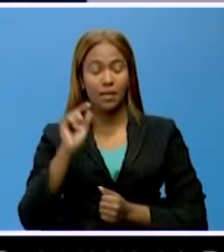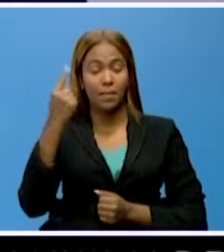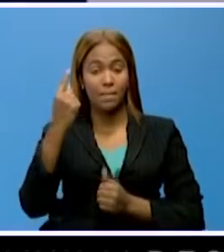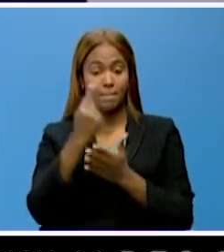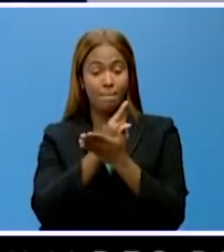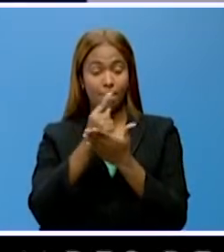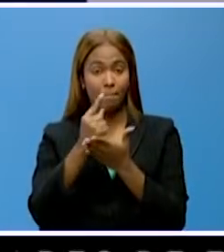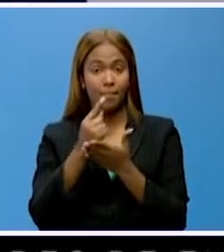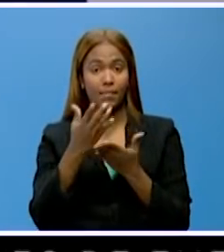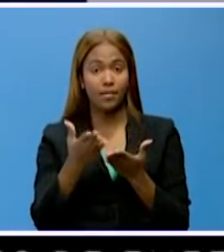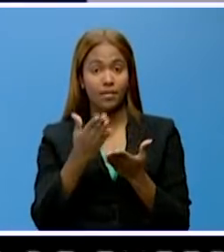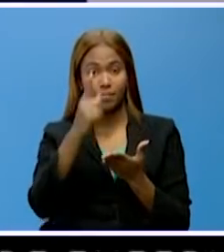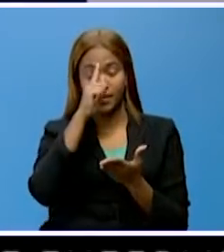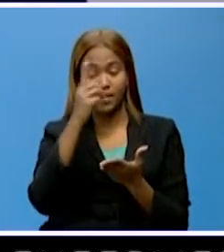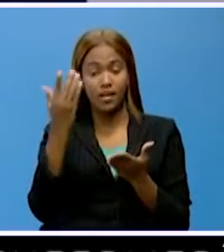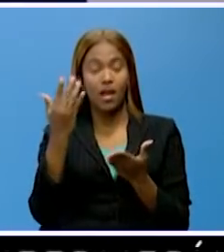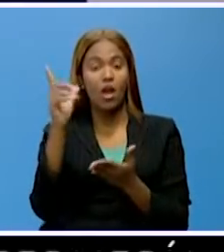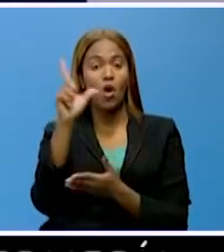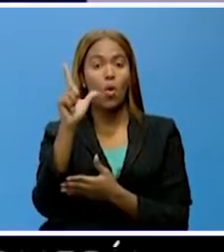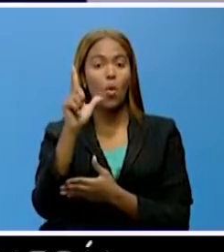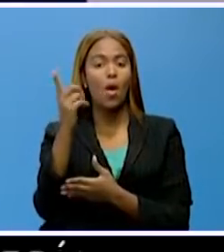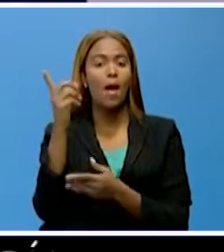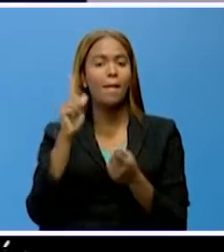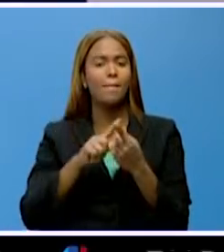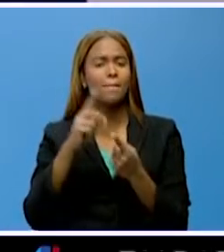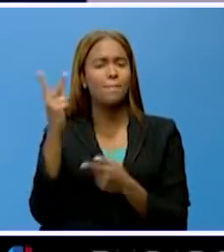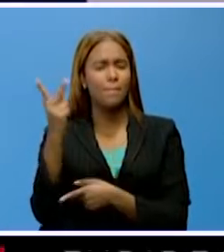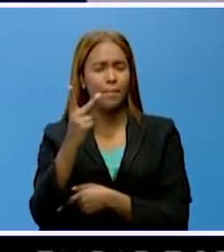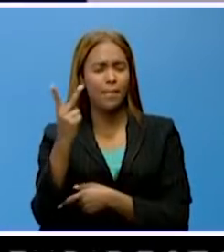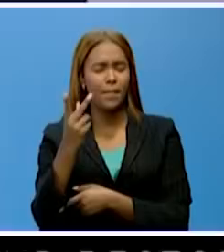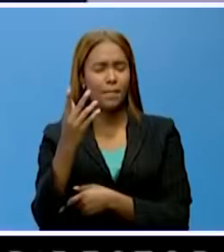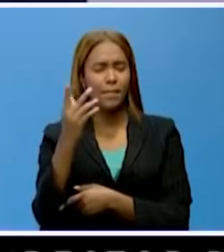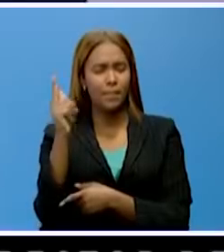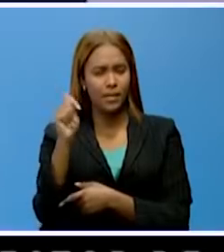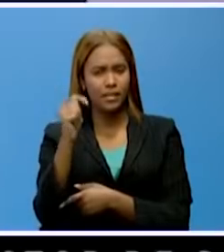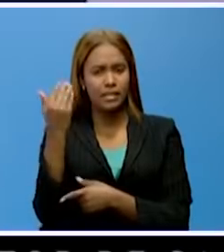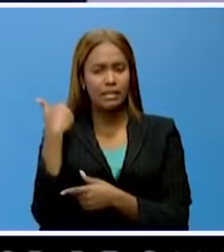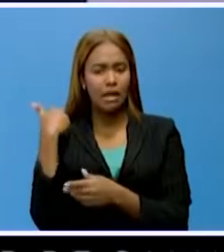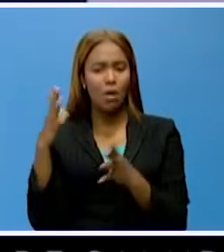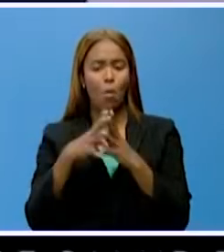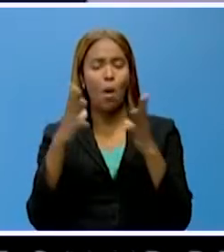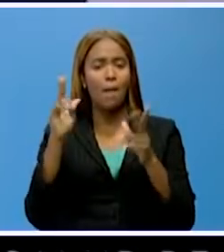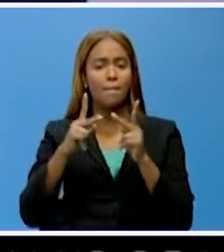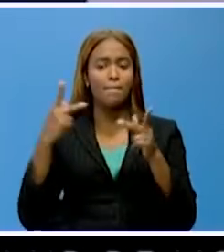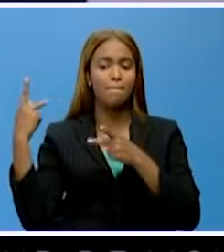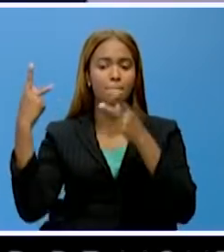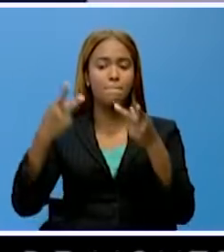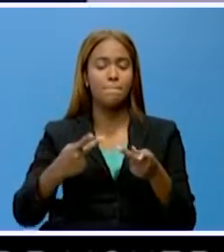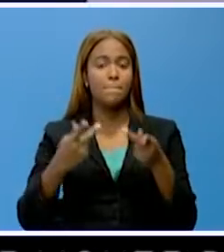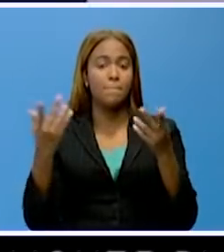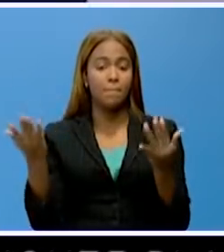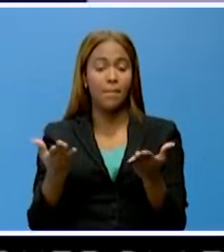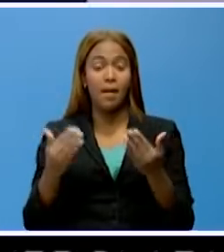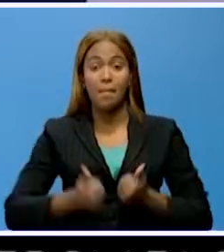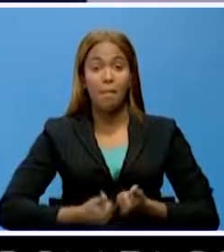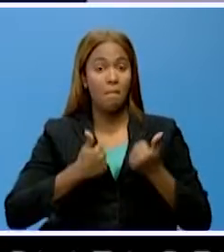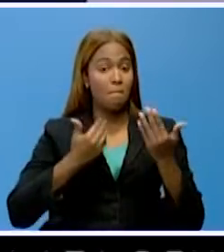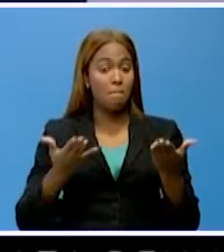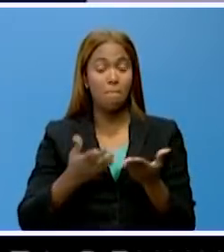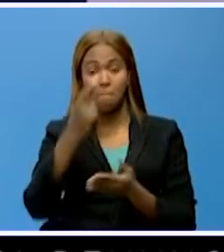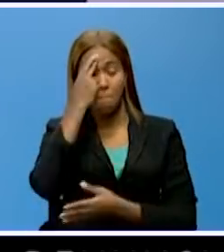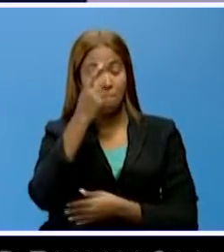semana del mes de marzo ya tenemos la misma cantidad de personas no residentes que